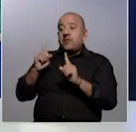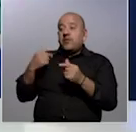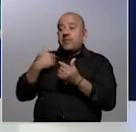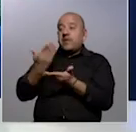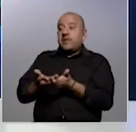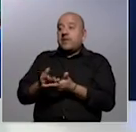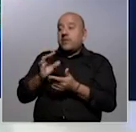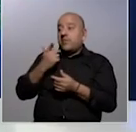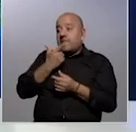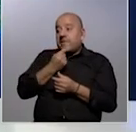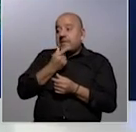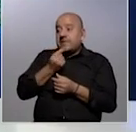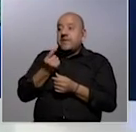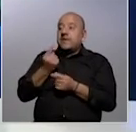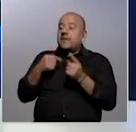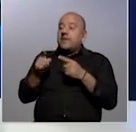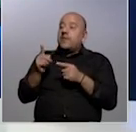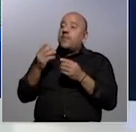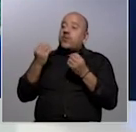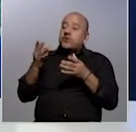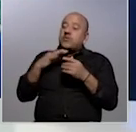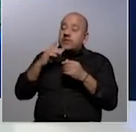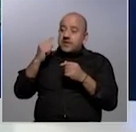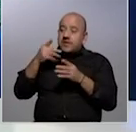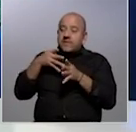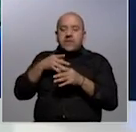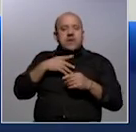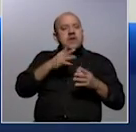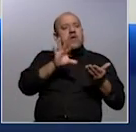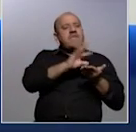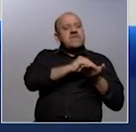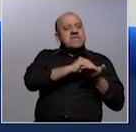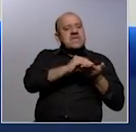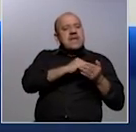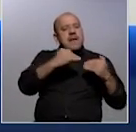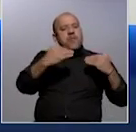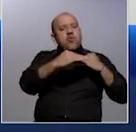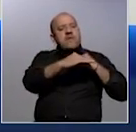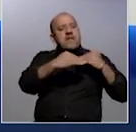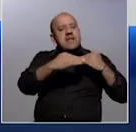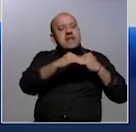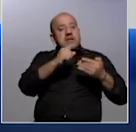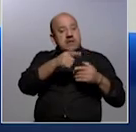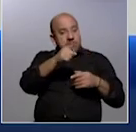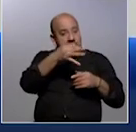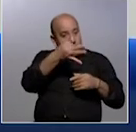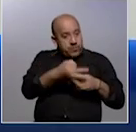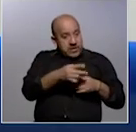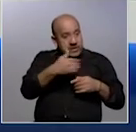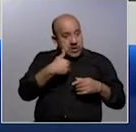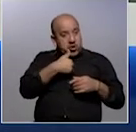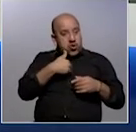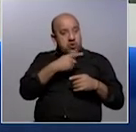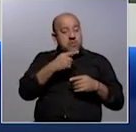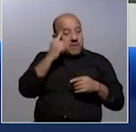que sea tan sencillito que eso es el desafían la oficina móvil que van a presentar mañana va a cumplir justamente ese rol